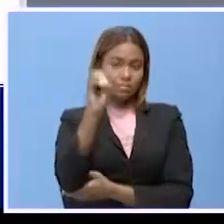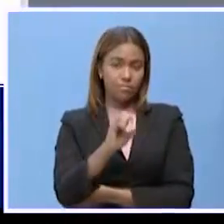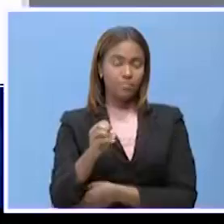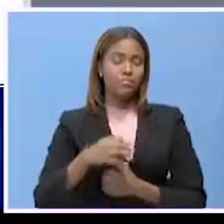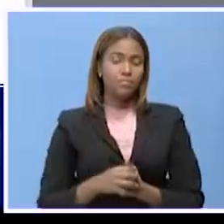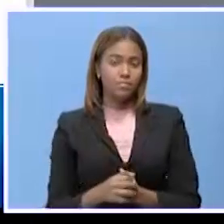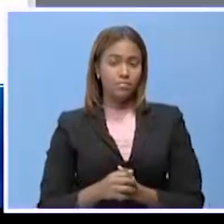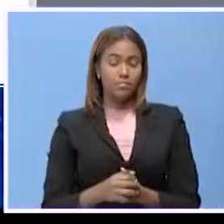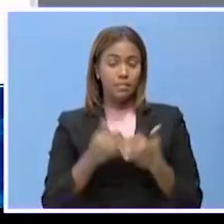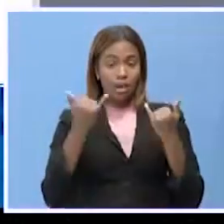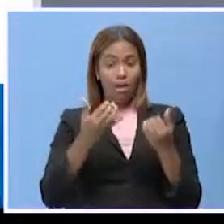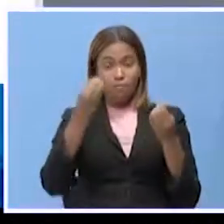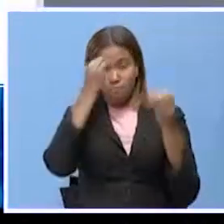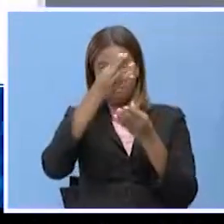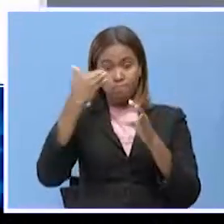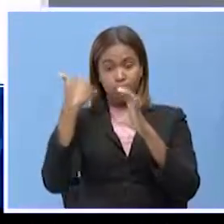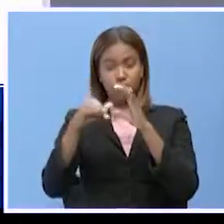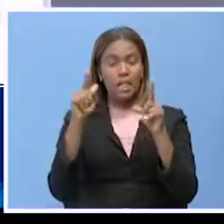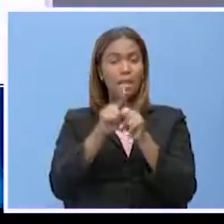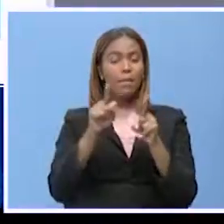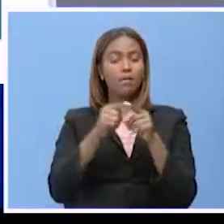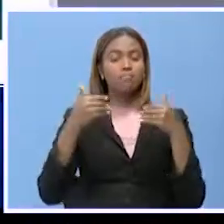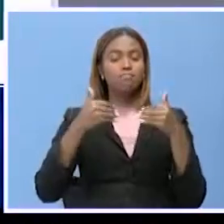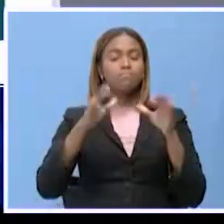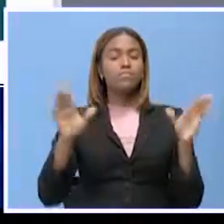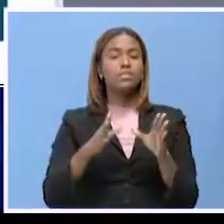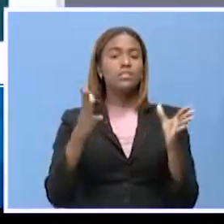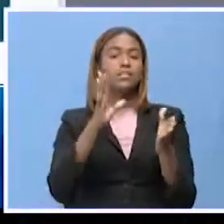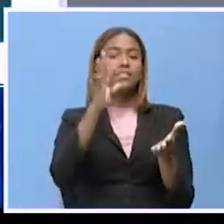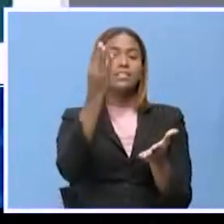18,29%. En este boletín se procesaron